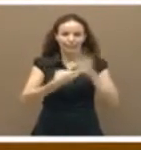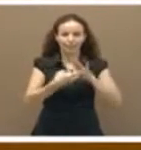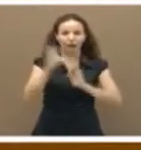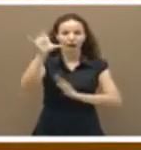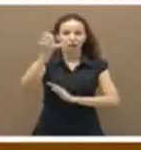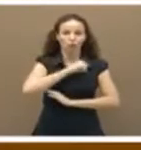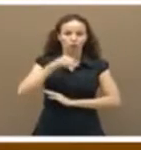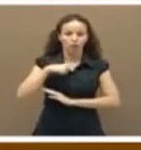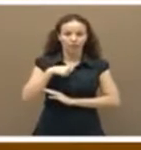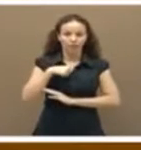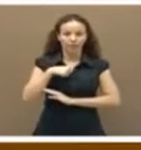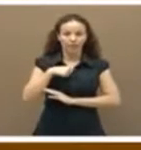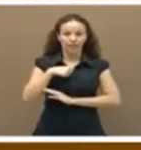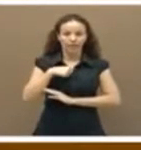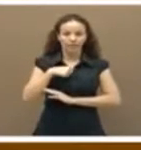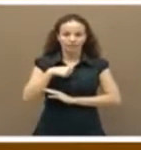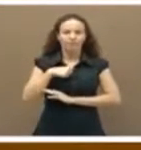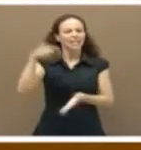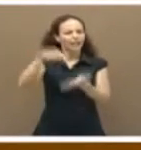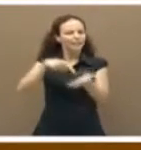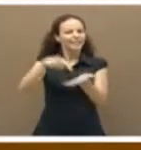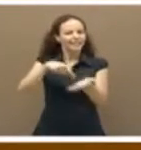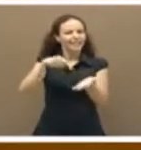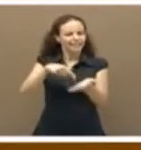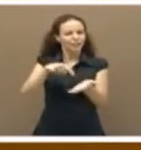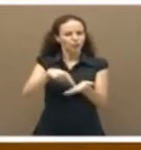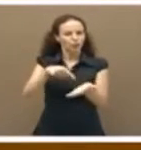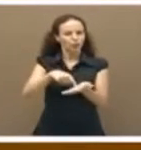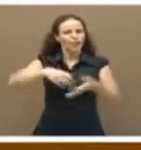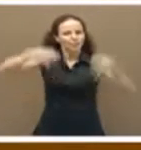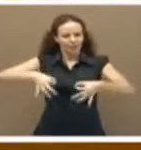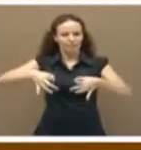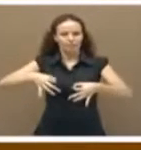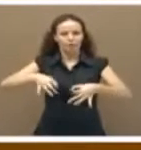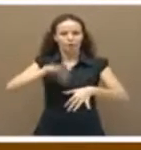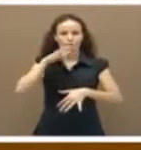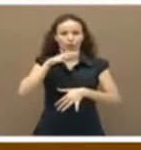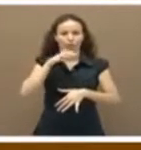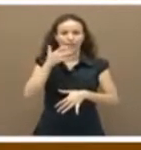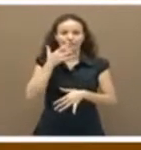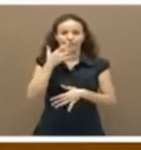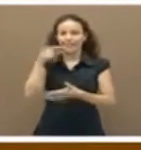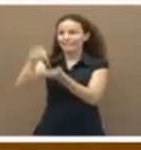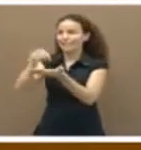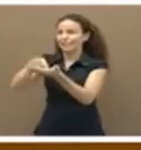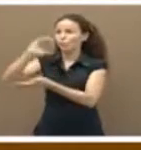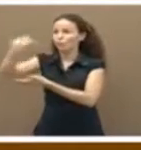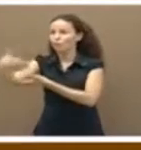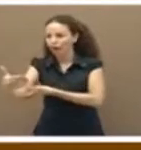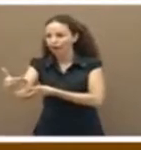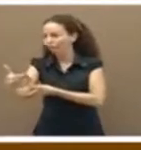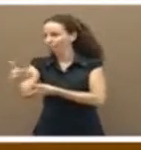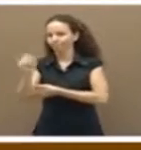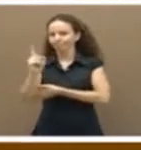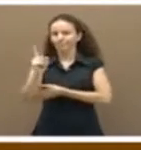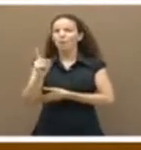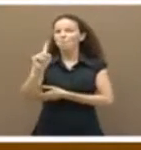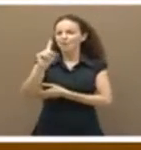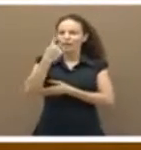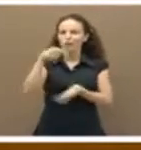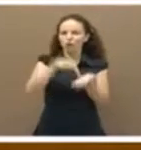ser reivindicativos y exigentes, porque para exigir fuera hay que empezar siempre por ser exigente